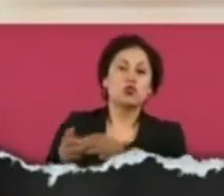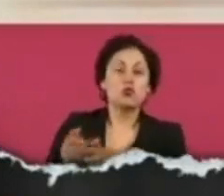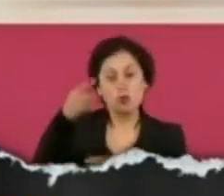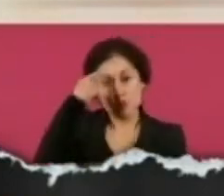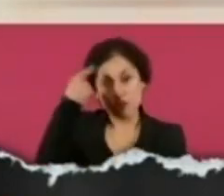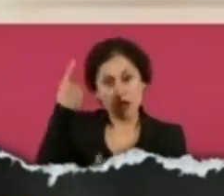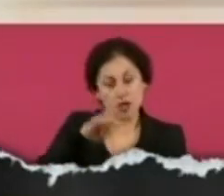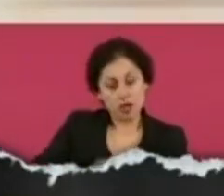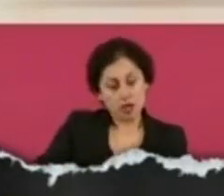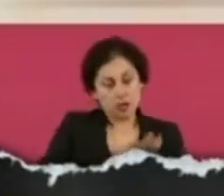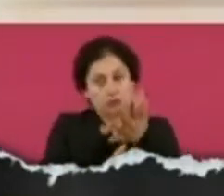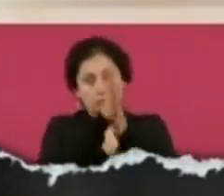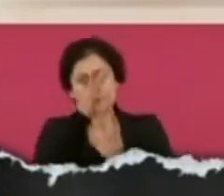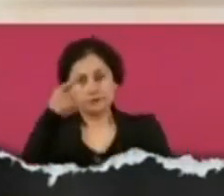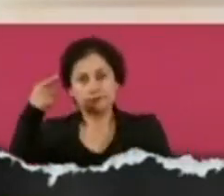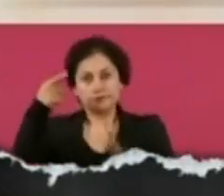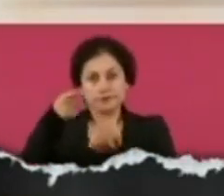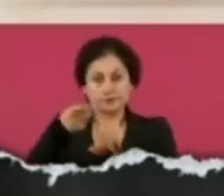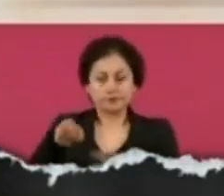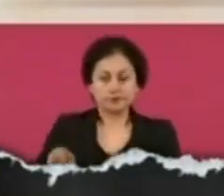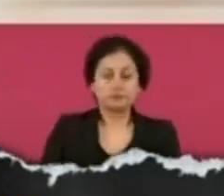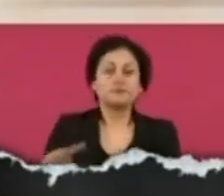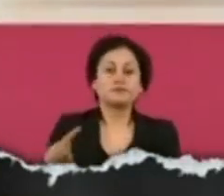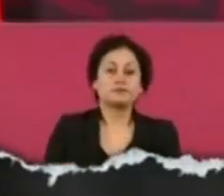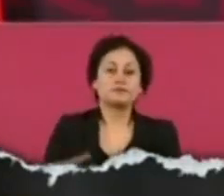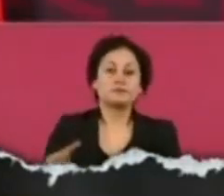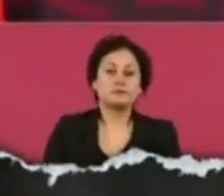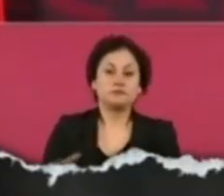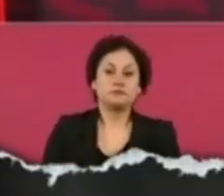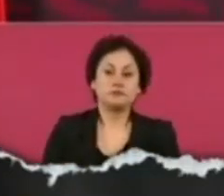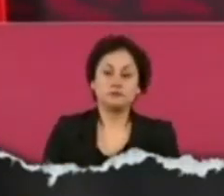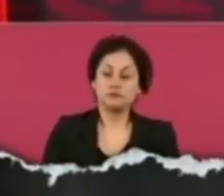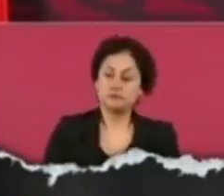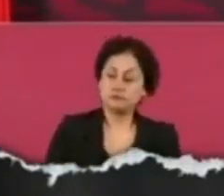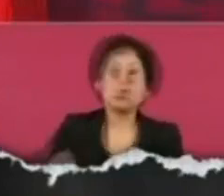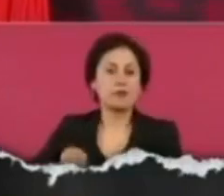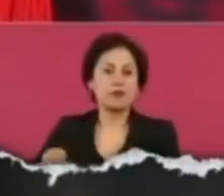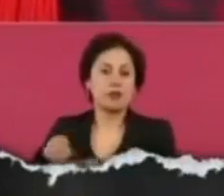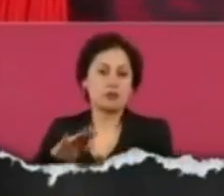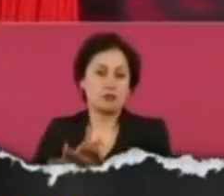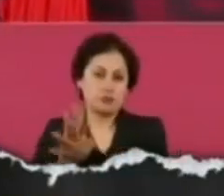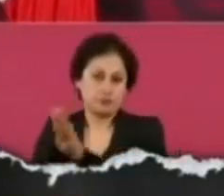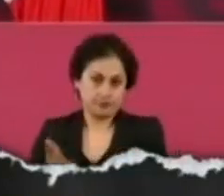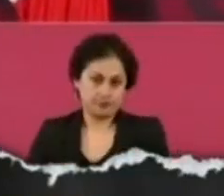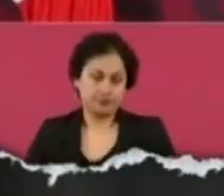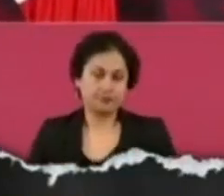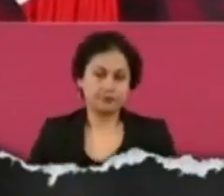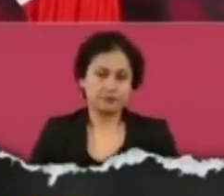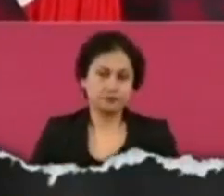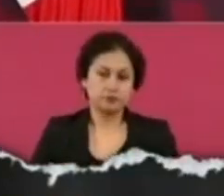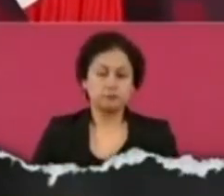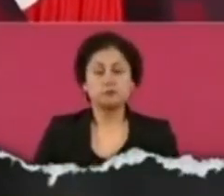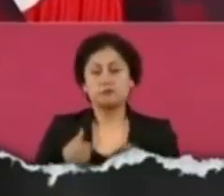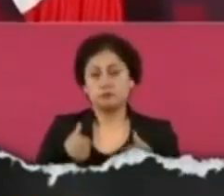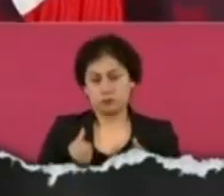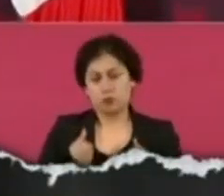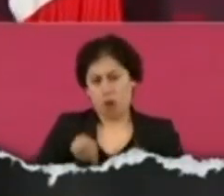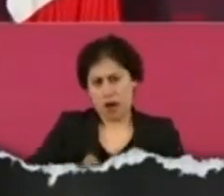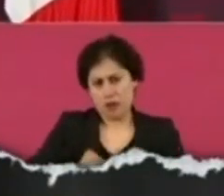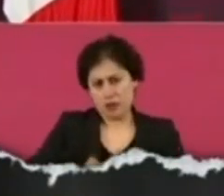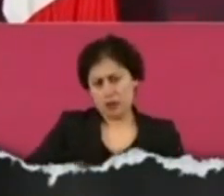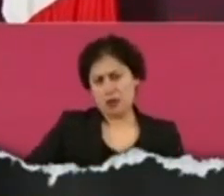estar a cargo de quien reciba el bastón de mando. Sigo